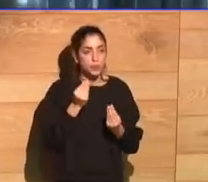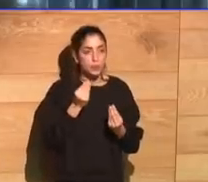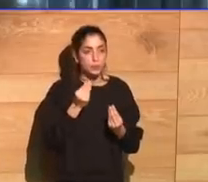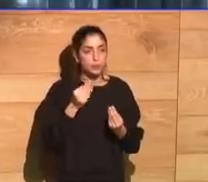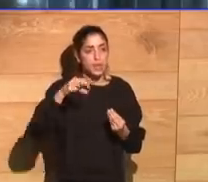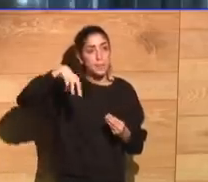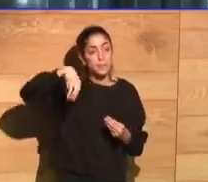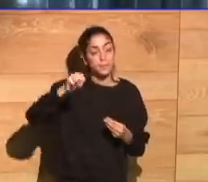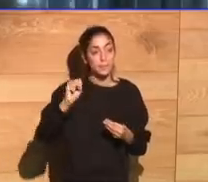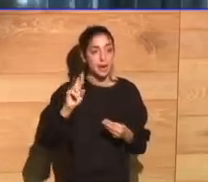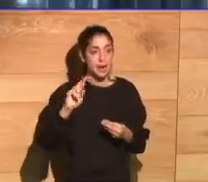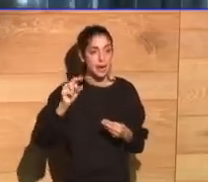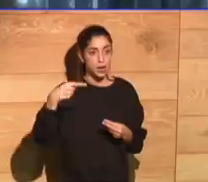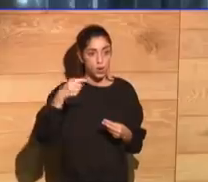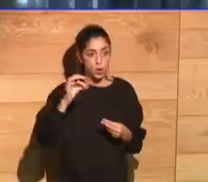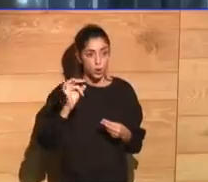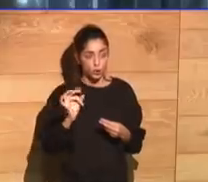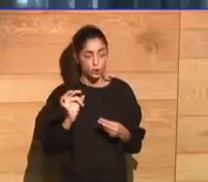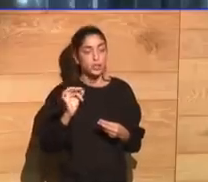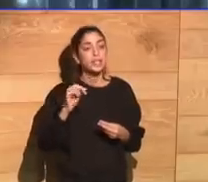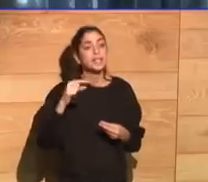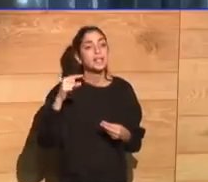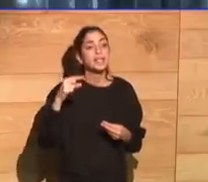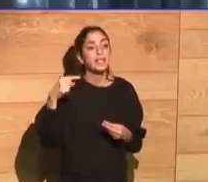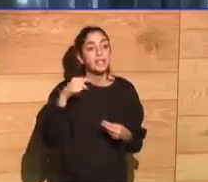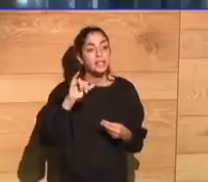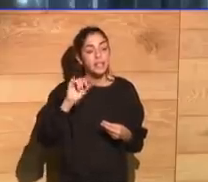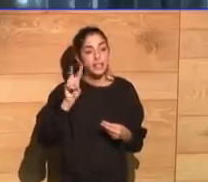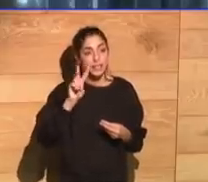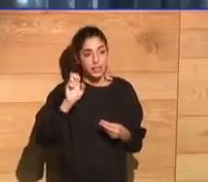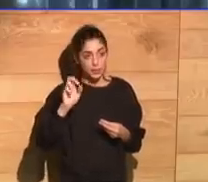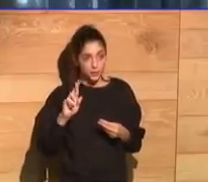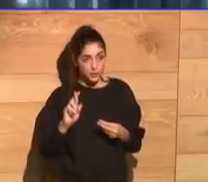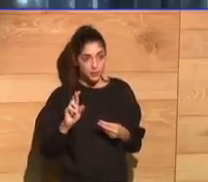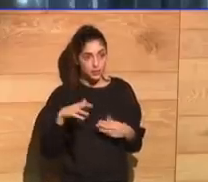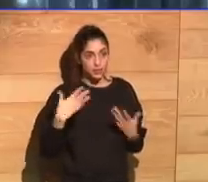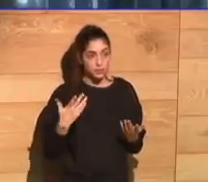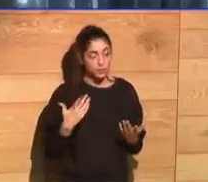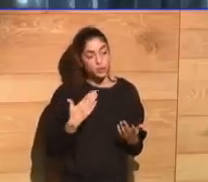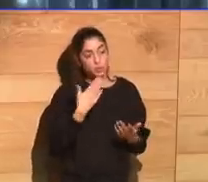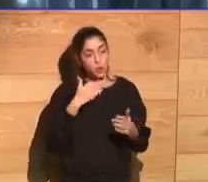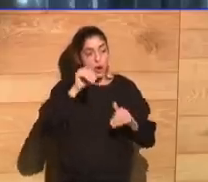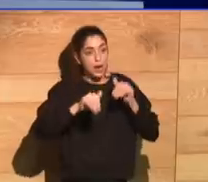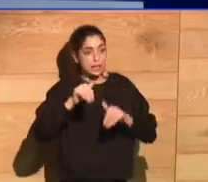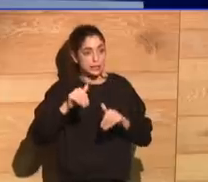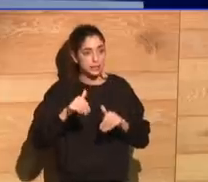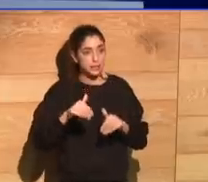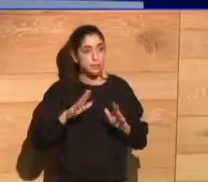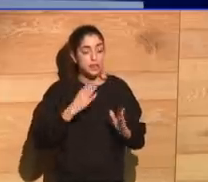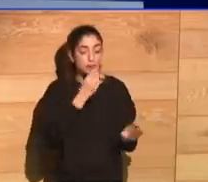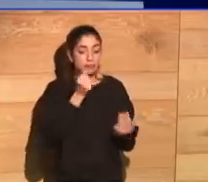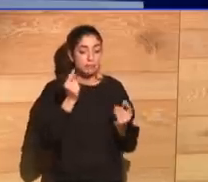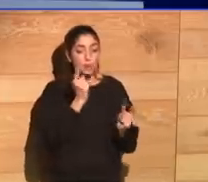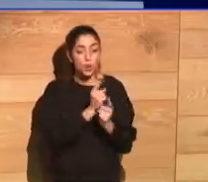Margot Kidder en un papel de este tipo que era casi un casting against type, ¿no? O sea, es que. No sé si contraintuitivo. Desde luego es